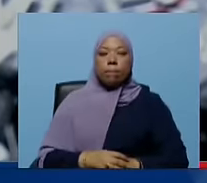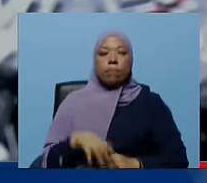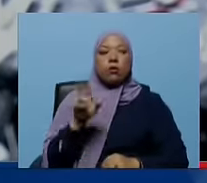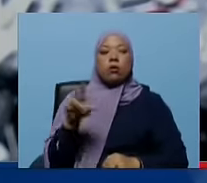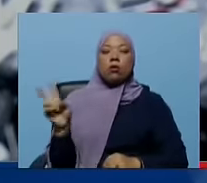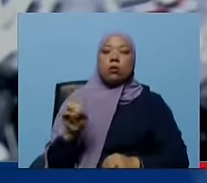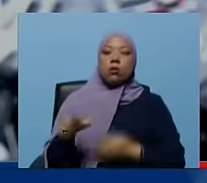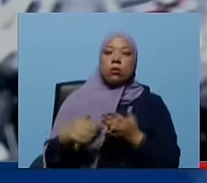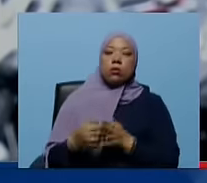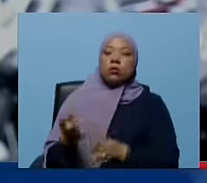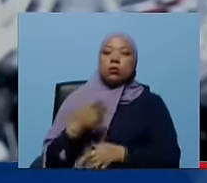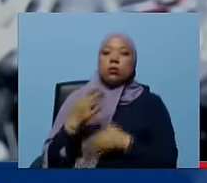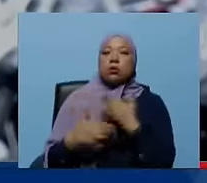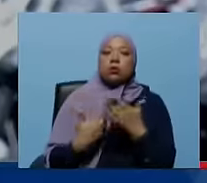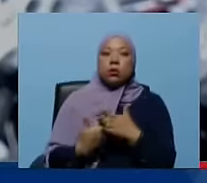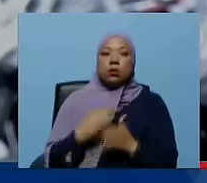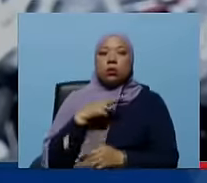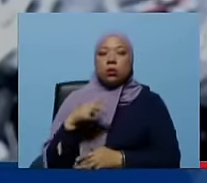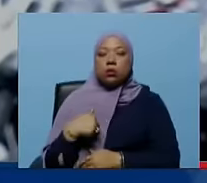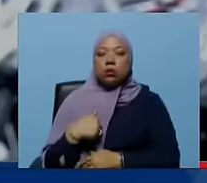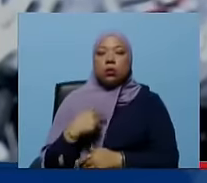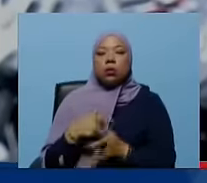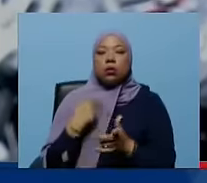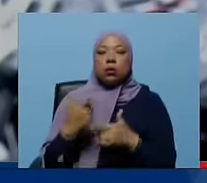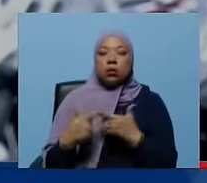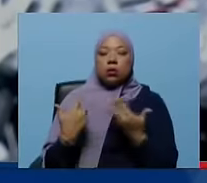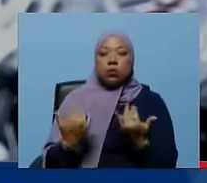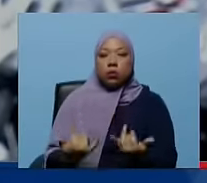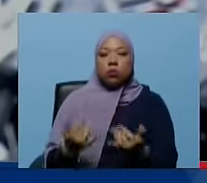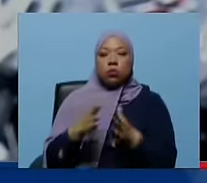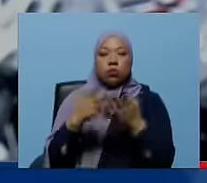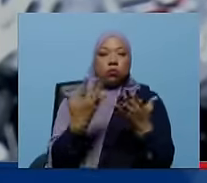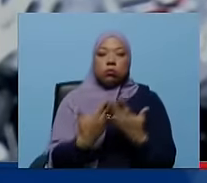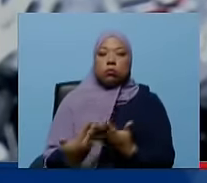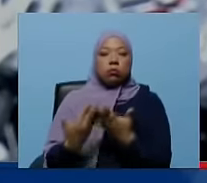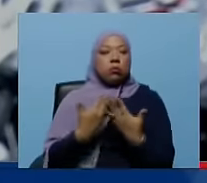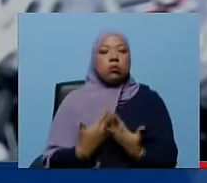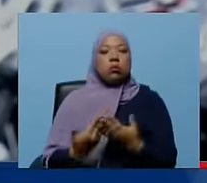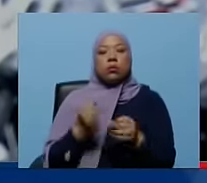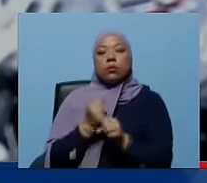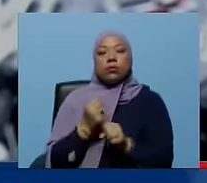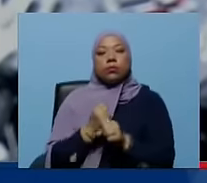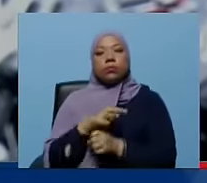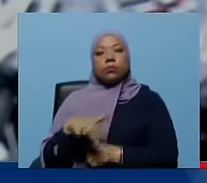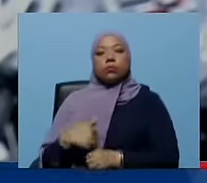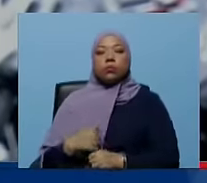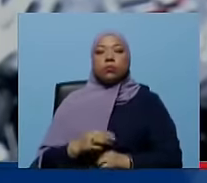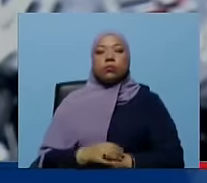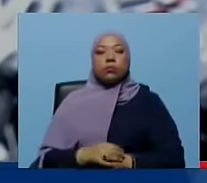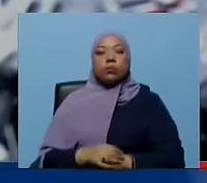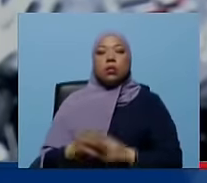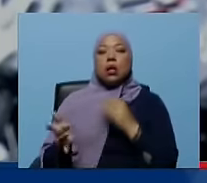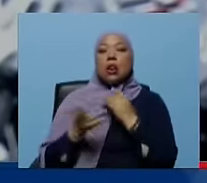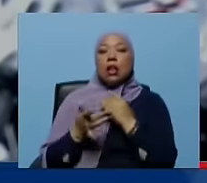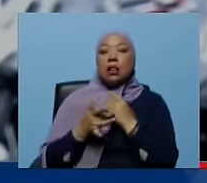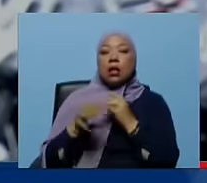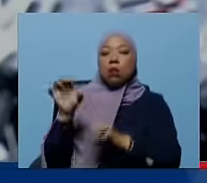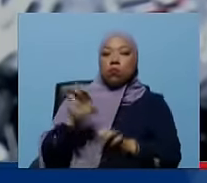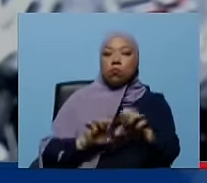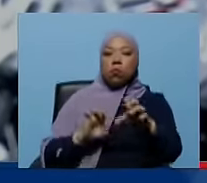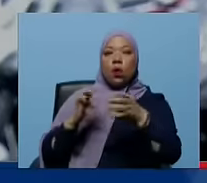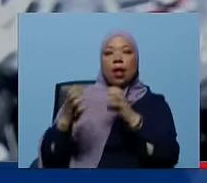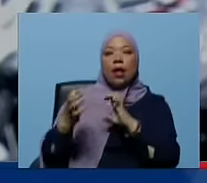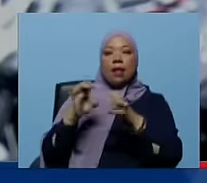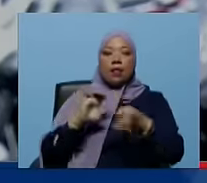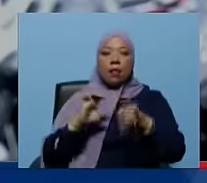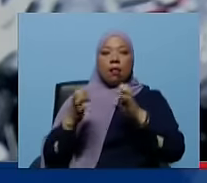país. Los manuales, textos de estudio, doctrina, táctica y estrategia de